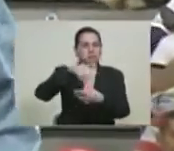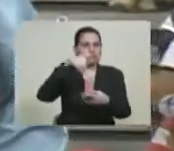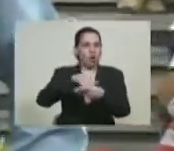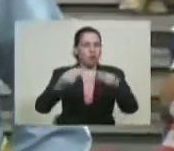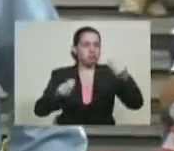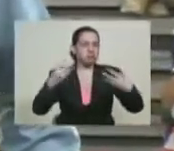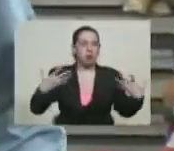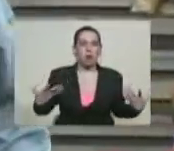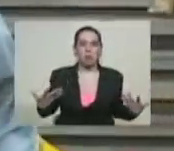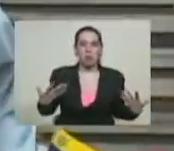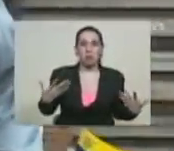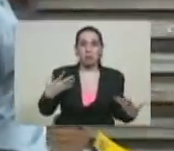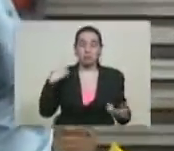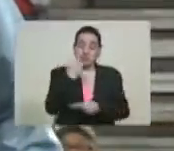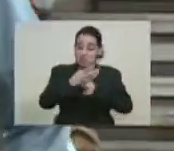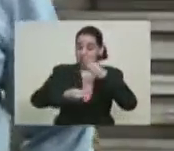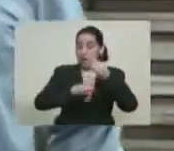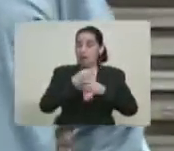¿Cómo debemos hacer?